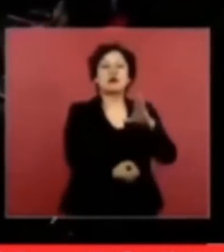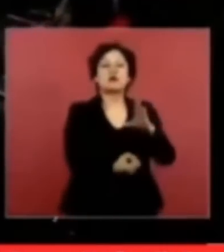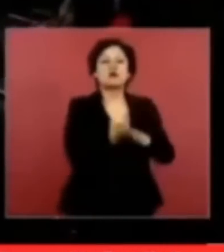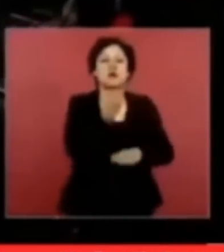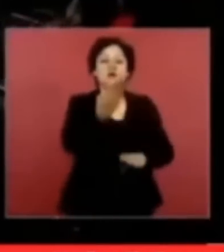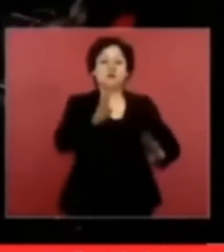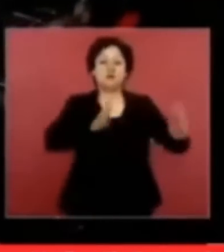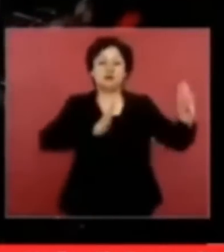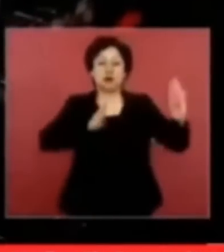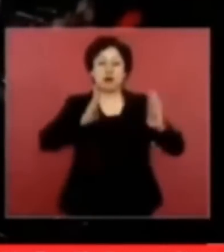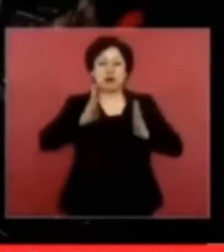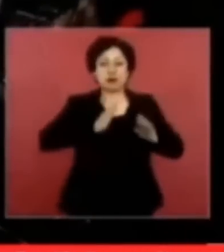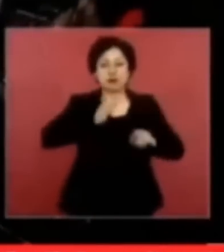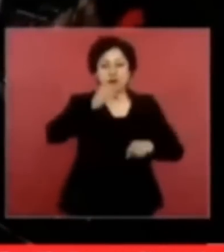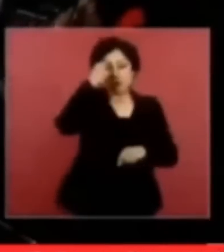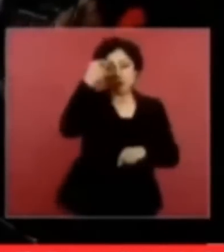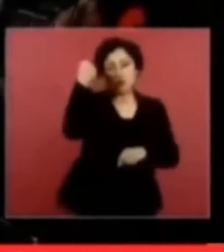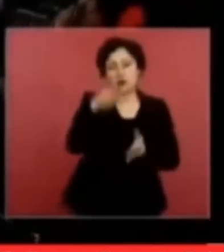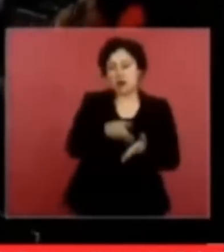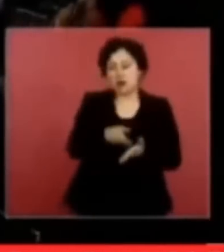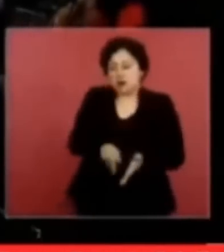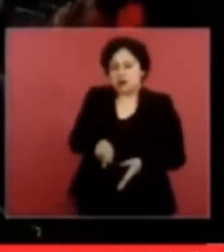para enfrentar a la dictadura.